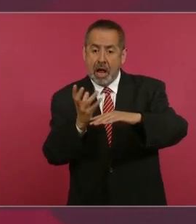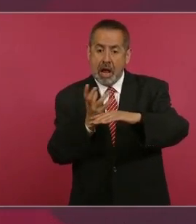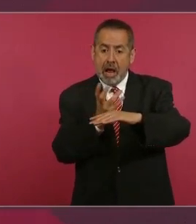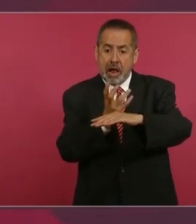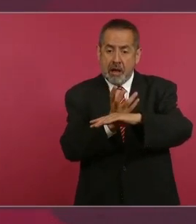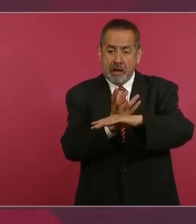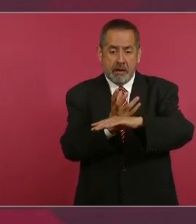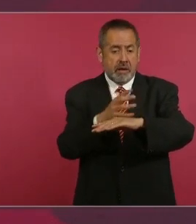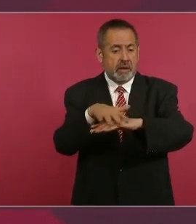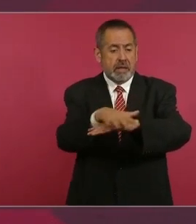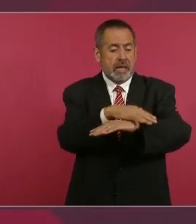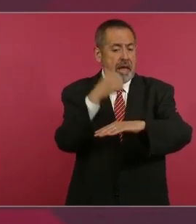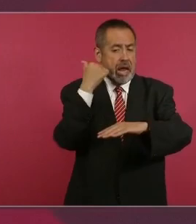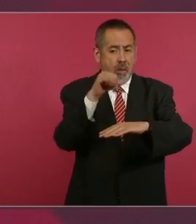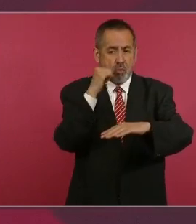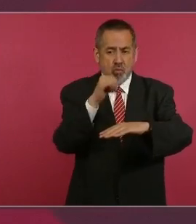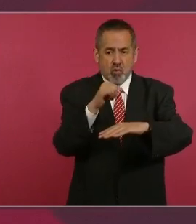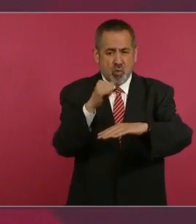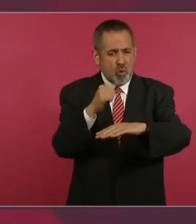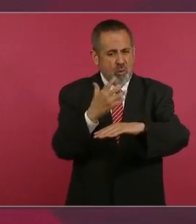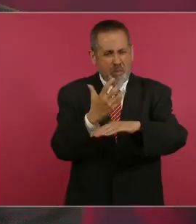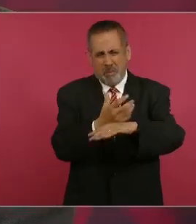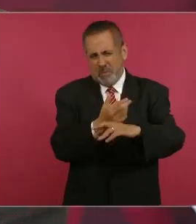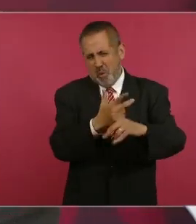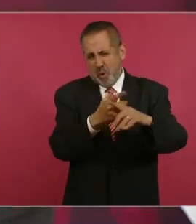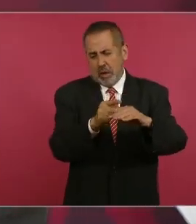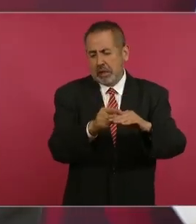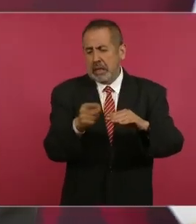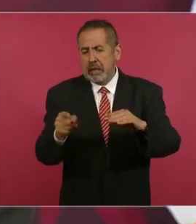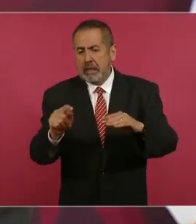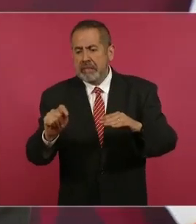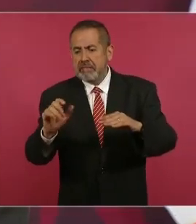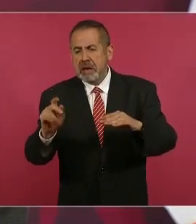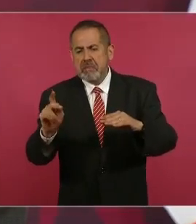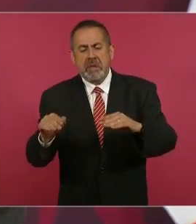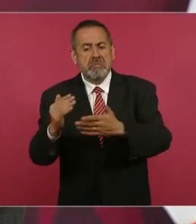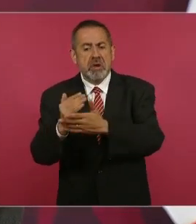Acapulco, en la zona de Tecpan,